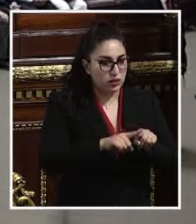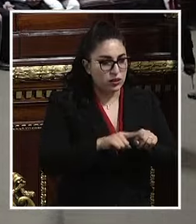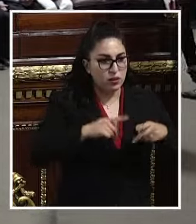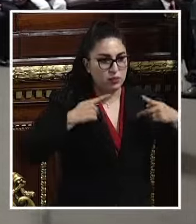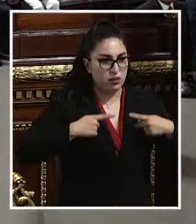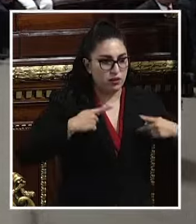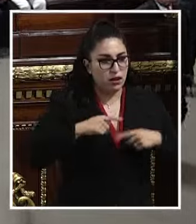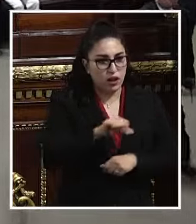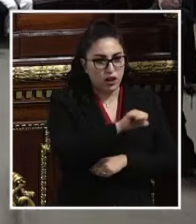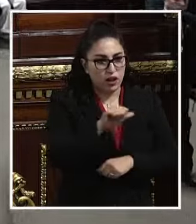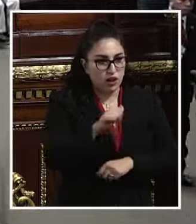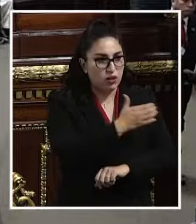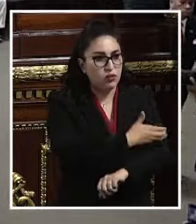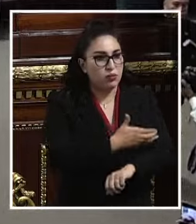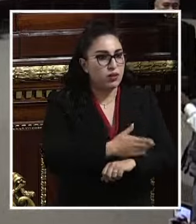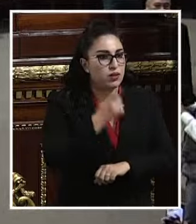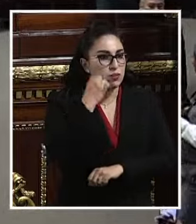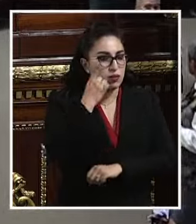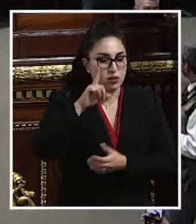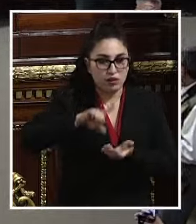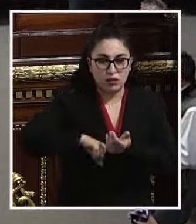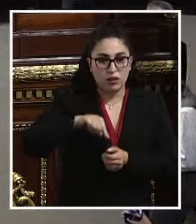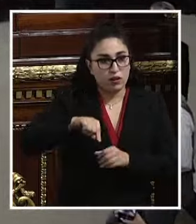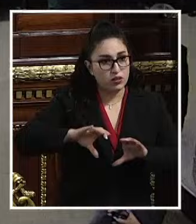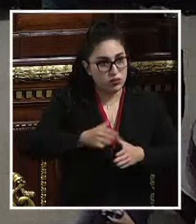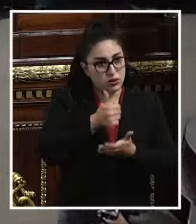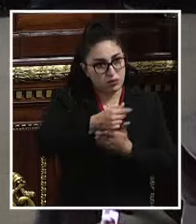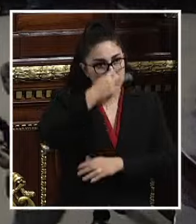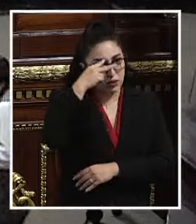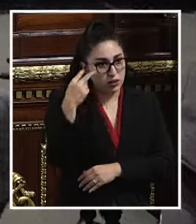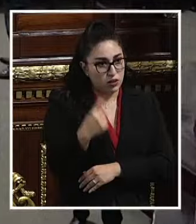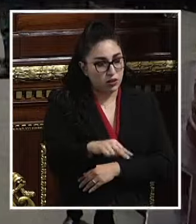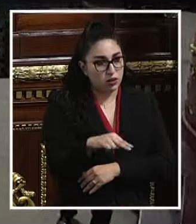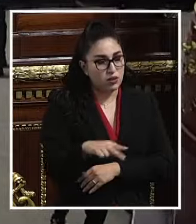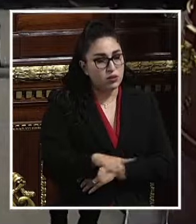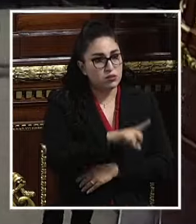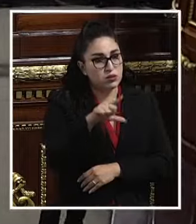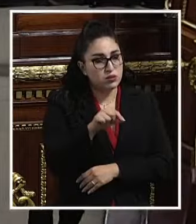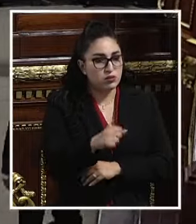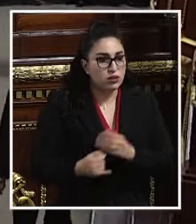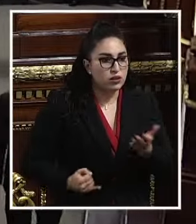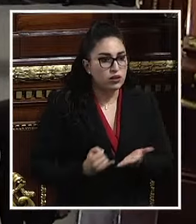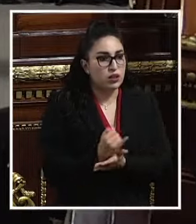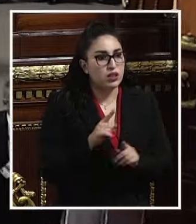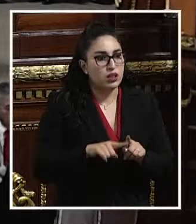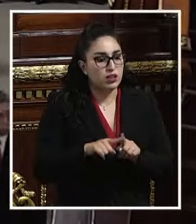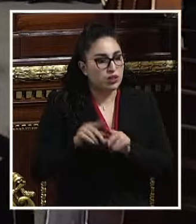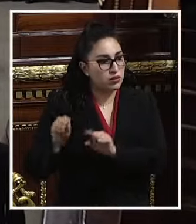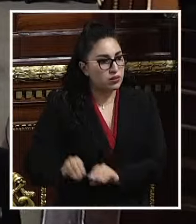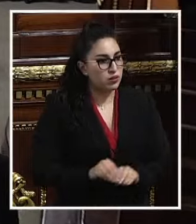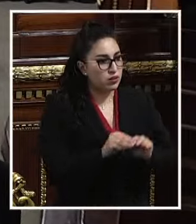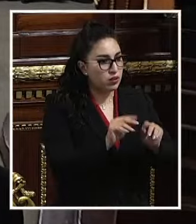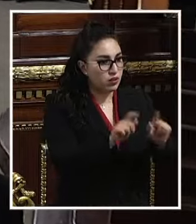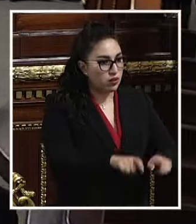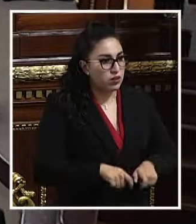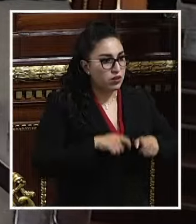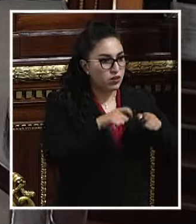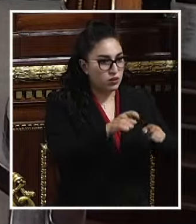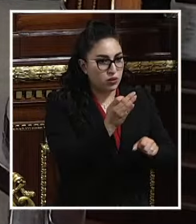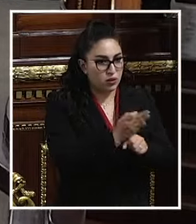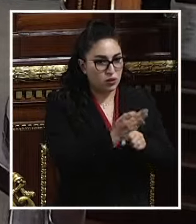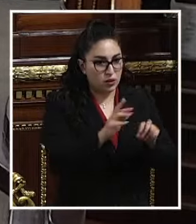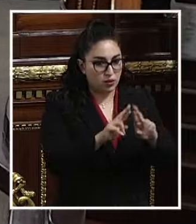personas legisladoras de la Ciudad de México y determinar en particular quiénes habrán de hacerse cargo de la presente